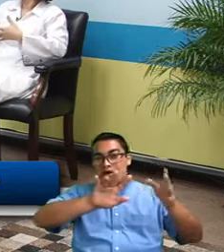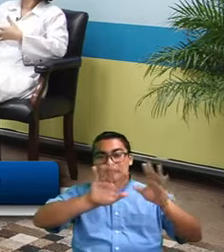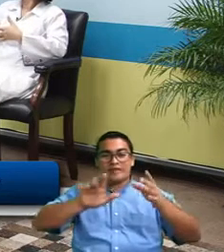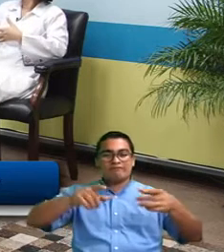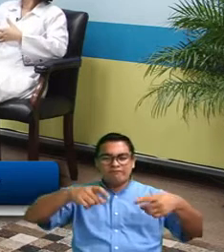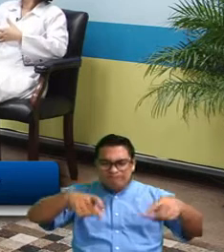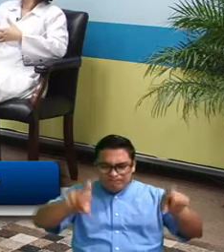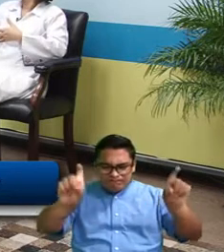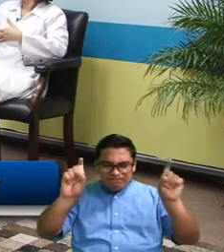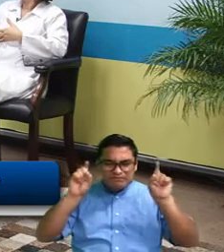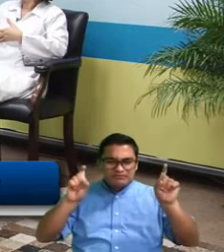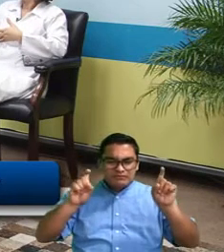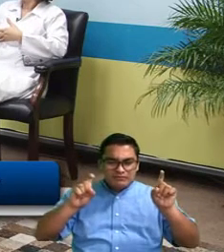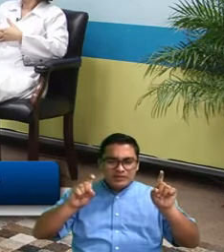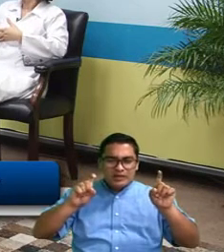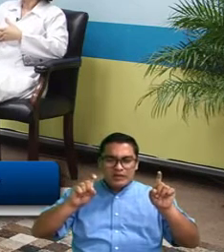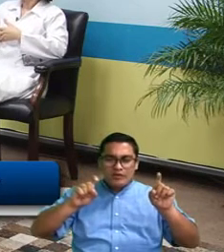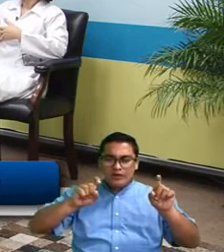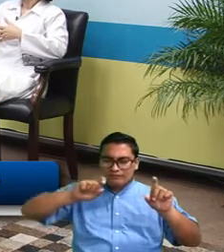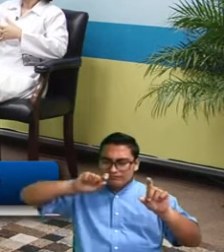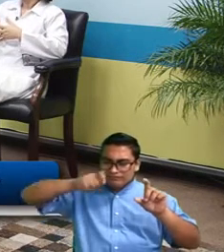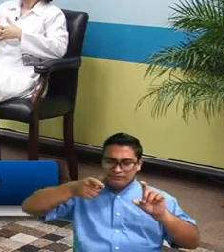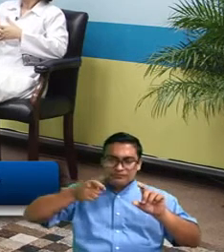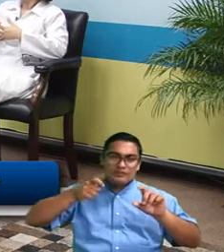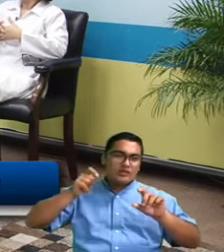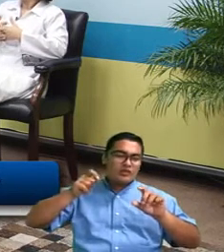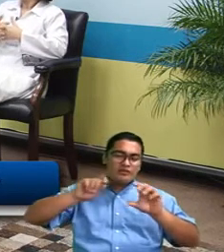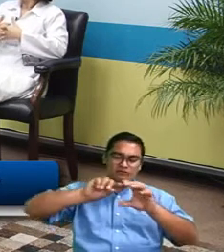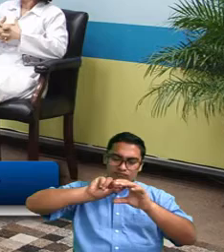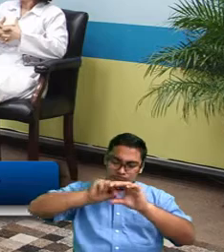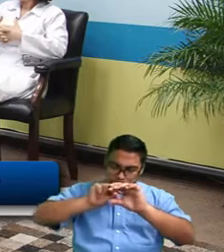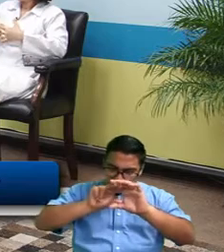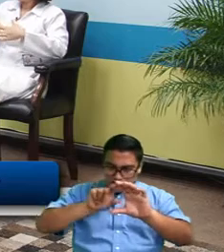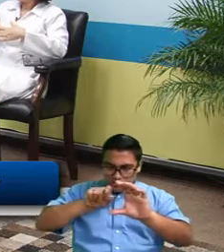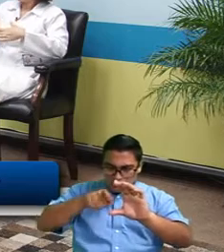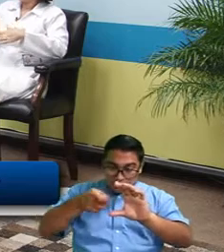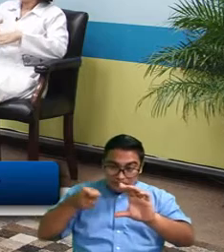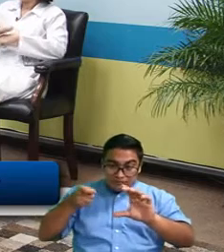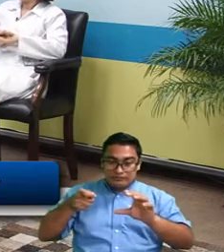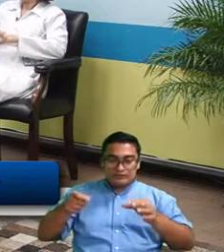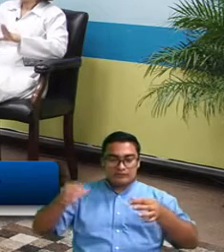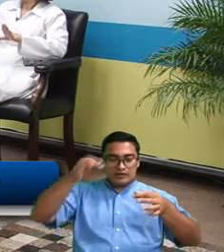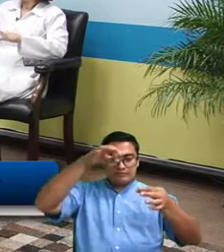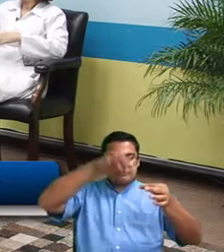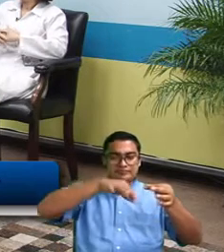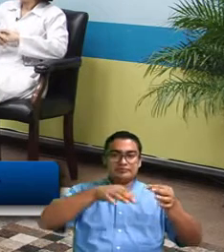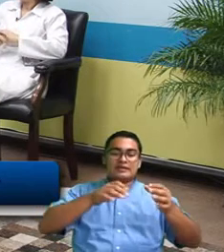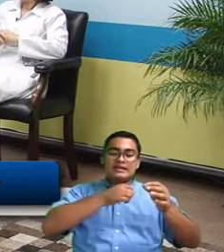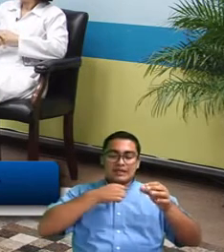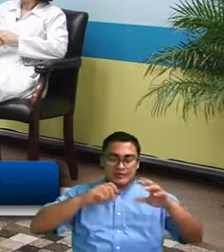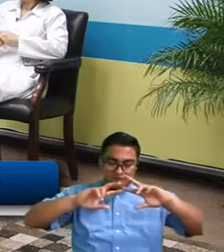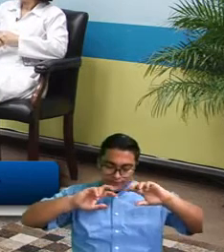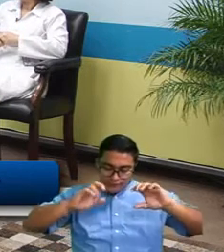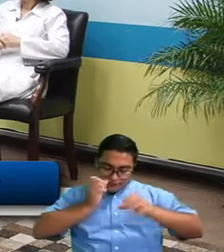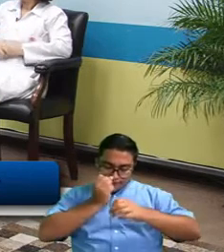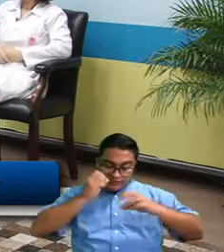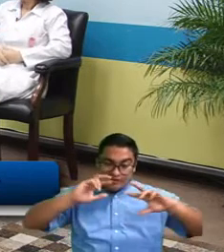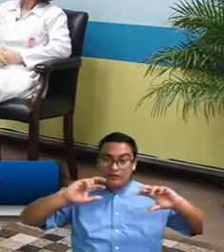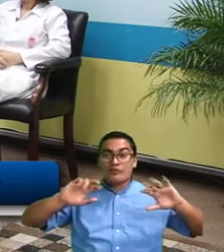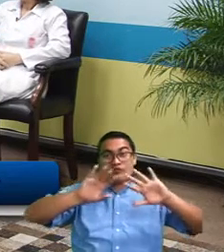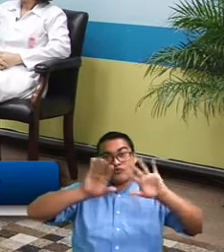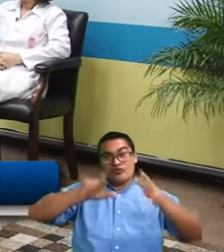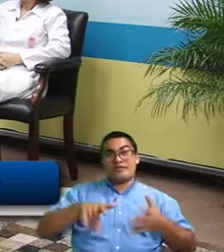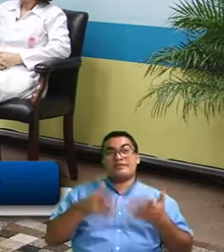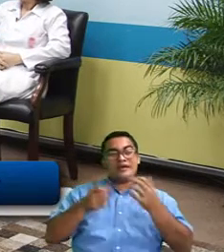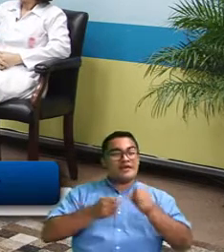una actualización de la norma, pues, pero hasta el momento la que está vigente, hay que hacerse Papa Nicolau cada año.